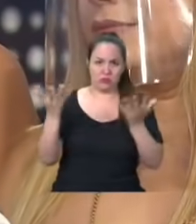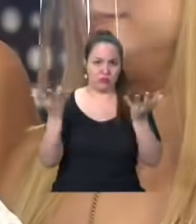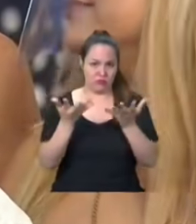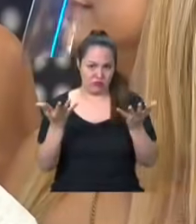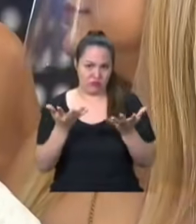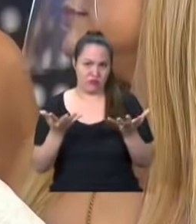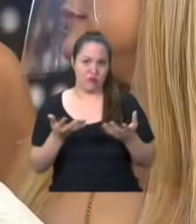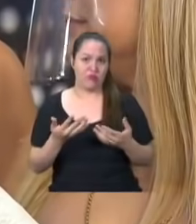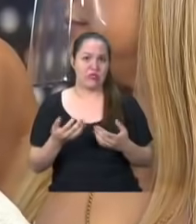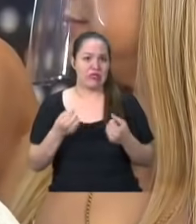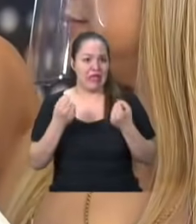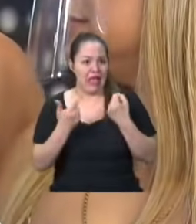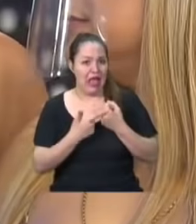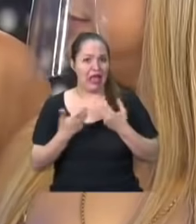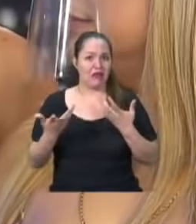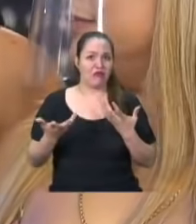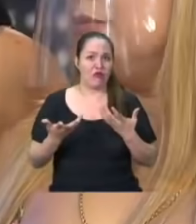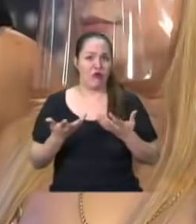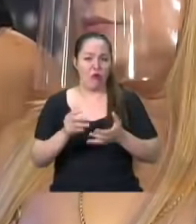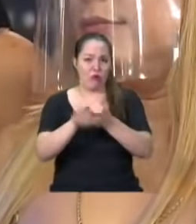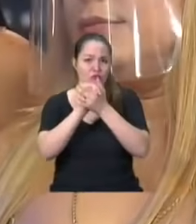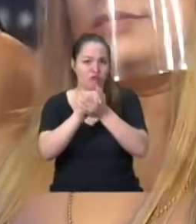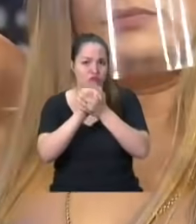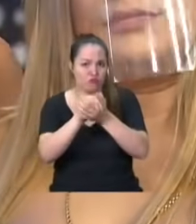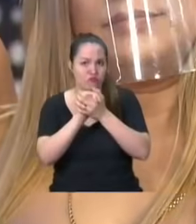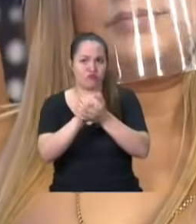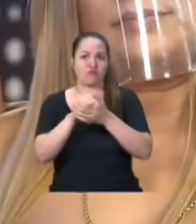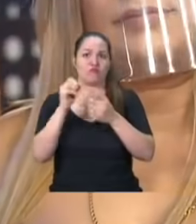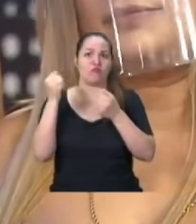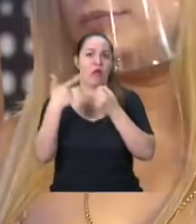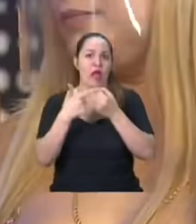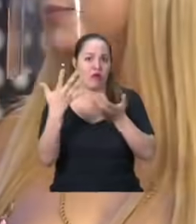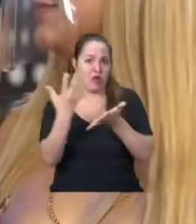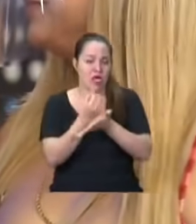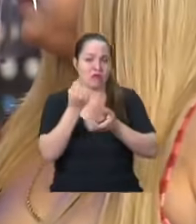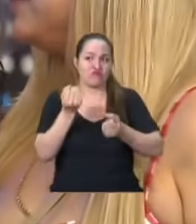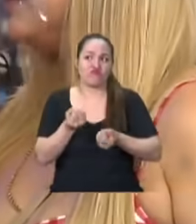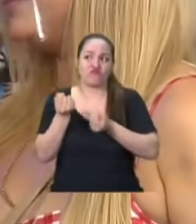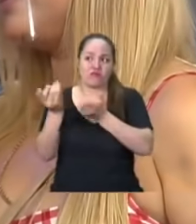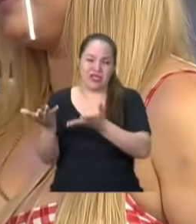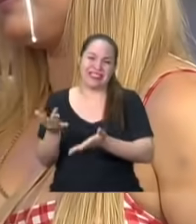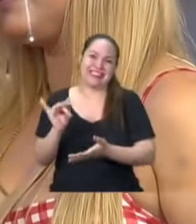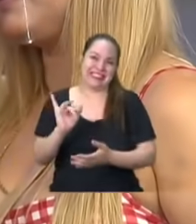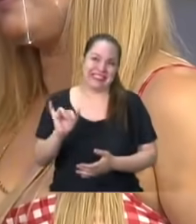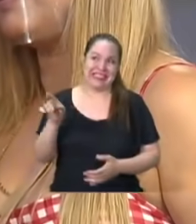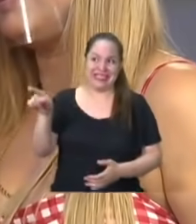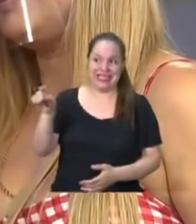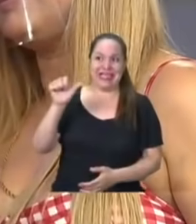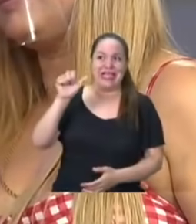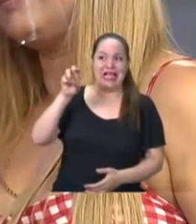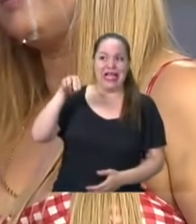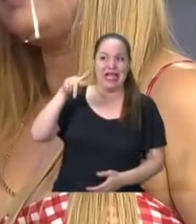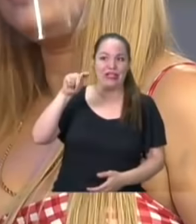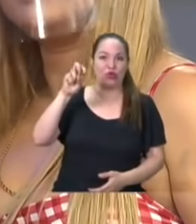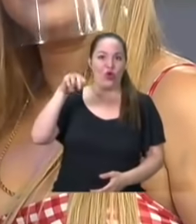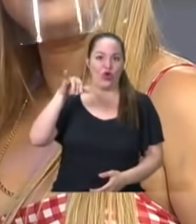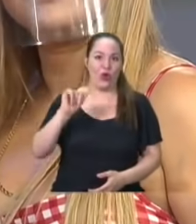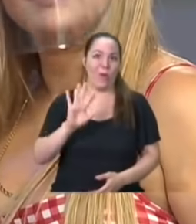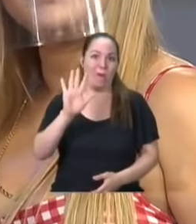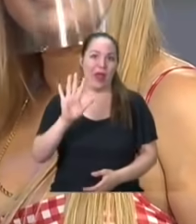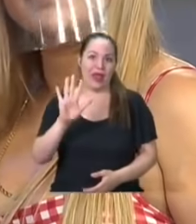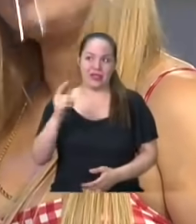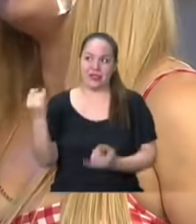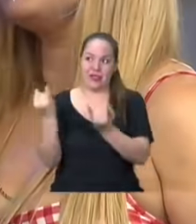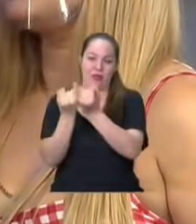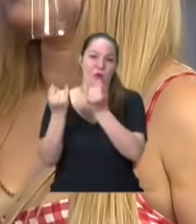giveaway? Claro. Lo que diga el Tony, yo lo considero como mi hermanito. Y lo que diga él, hacemos para que se